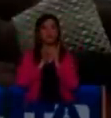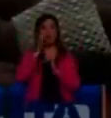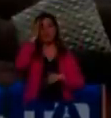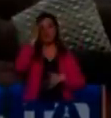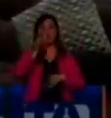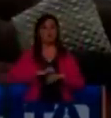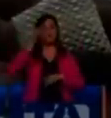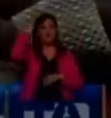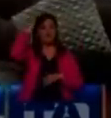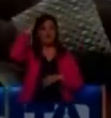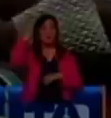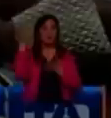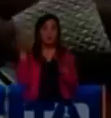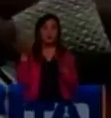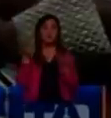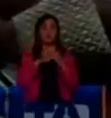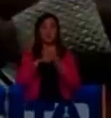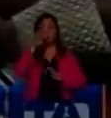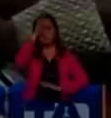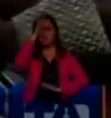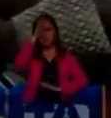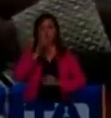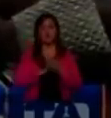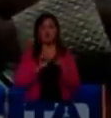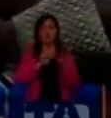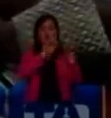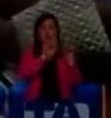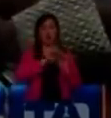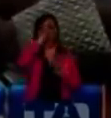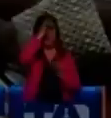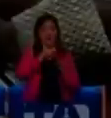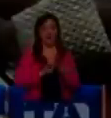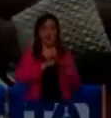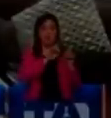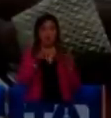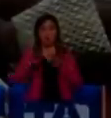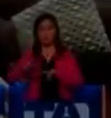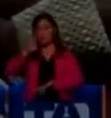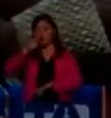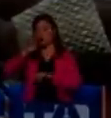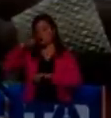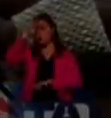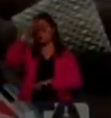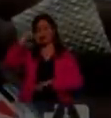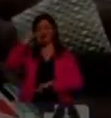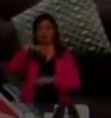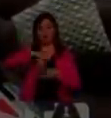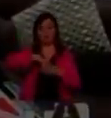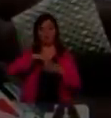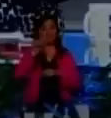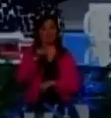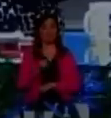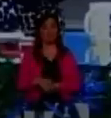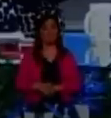y el Hospital Vaca Ortiz. En este momento tenemos el cabello, pero necesitamos esos fondos para poder seguir construyendo más